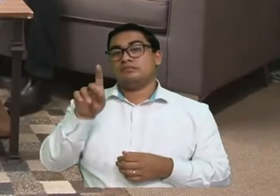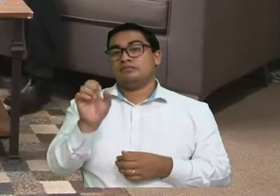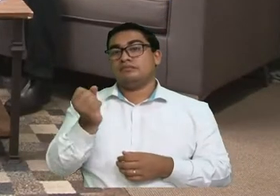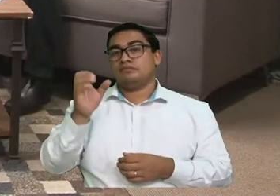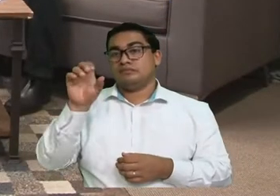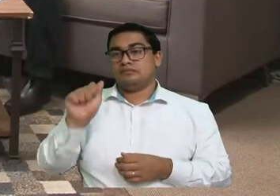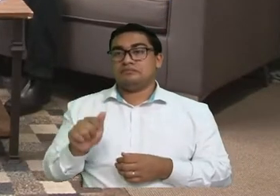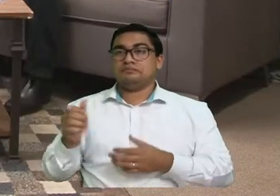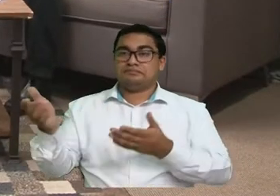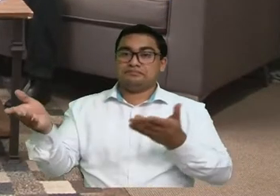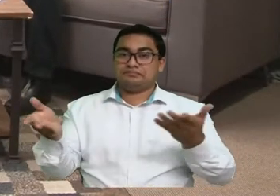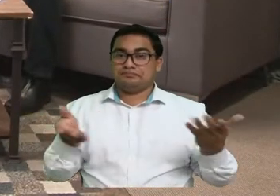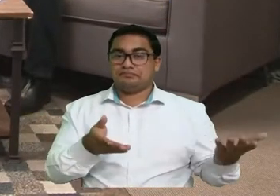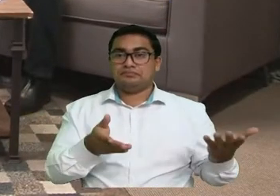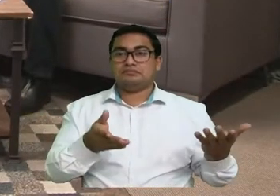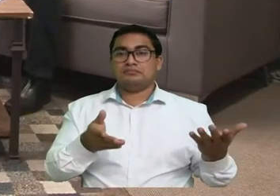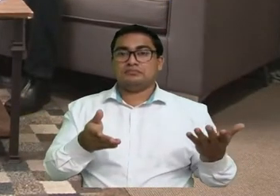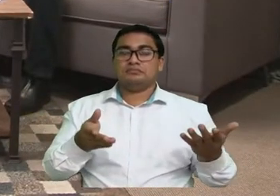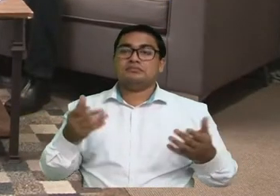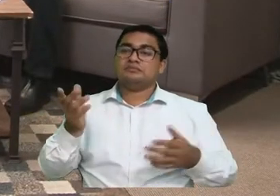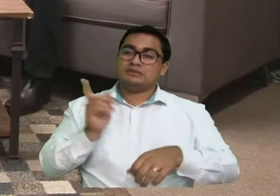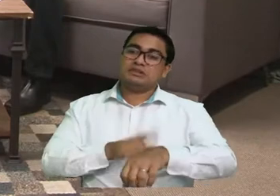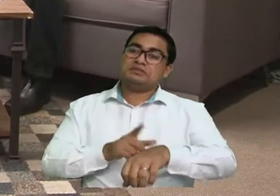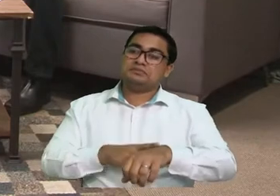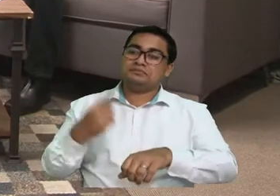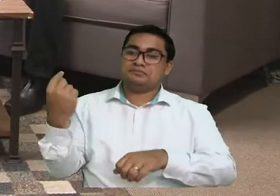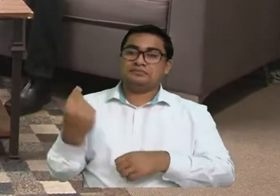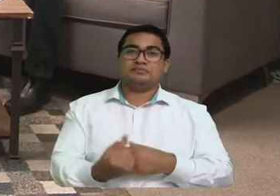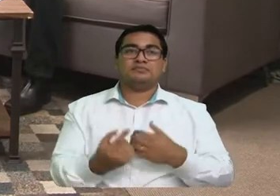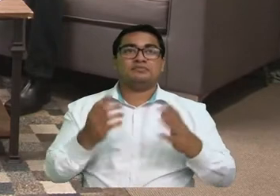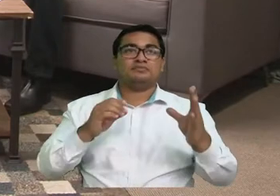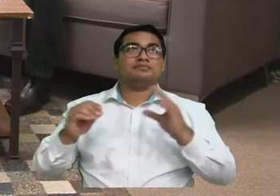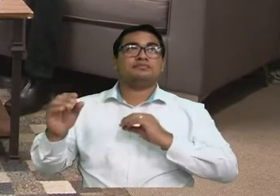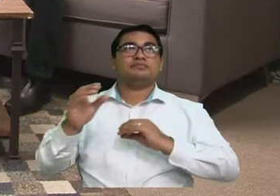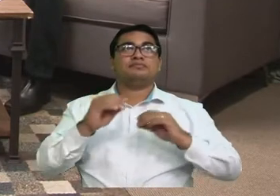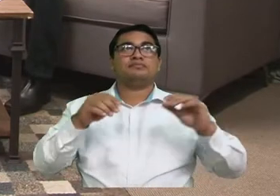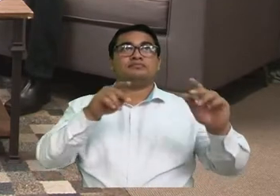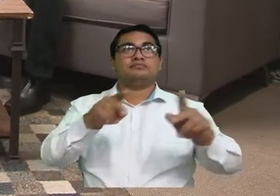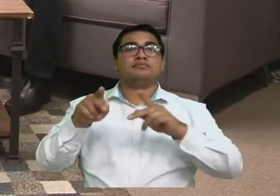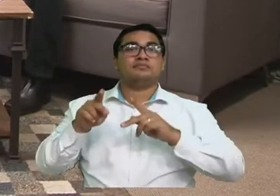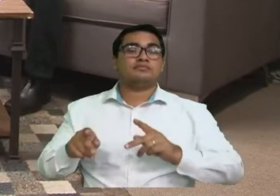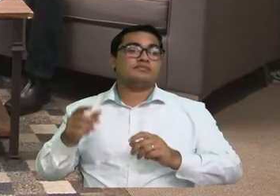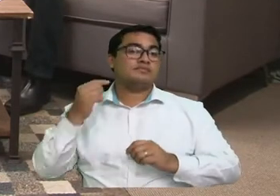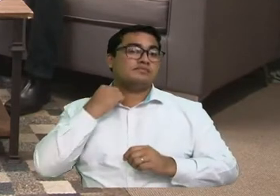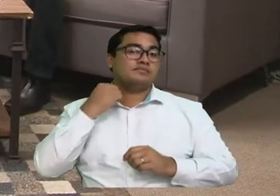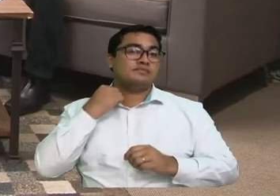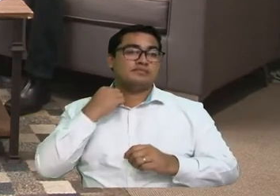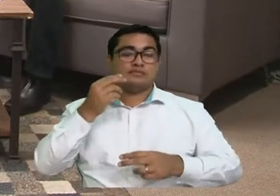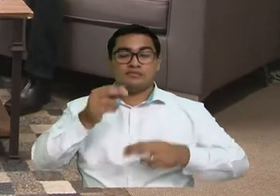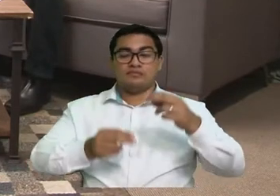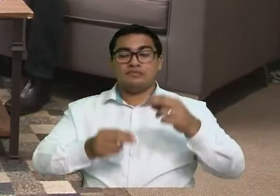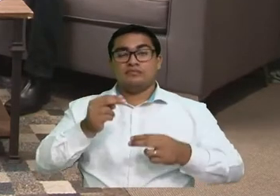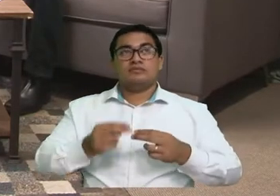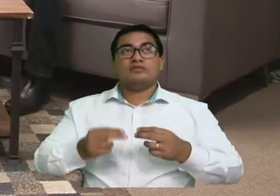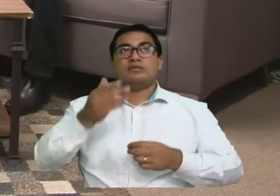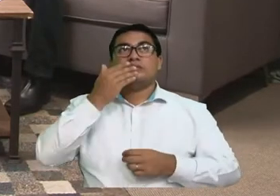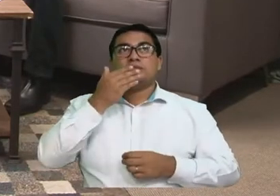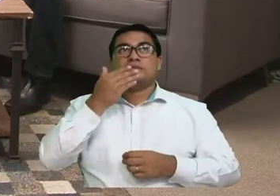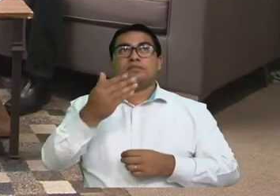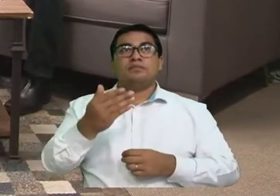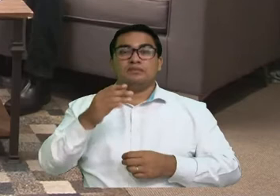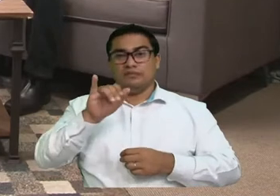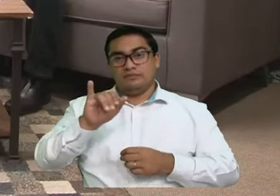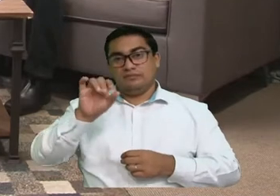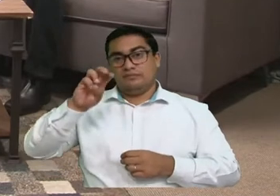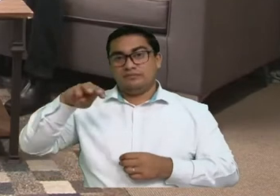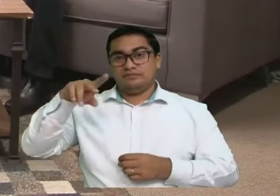bienvenido. Muchas gracias por su tiempo, ¿no?, y por conversar con nuestra audiencia. Siempre cifras muy positivas de parte de